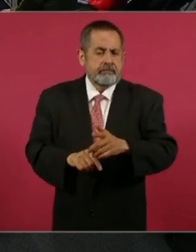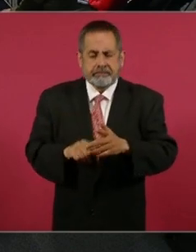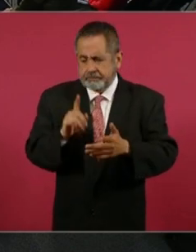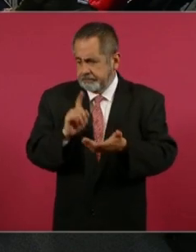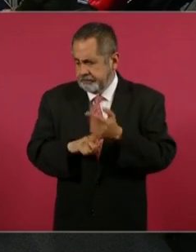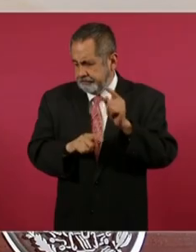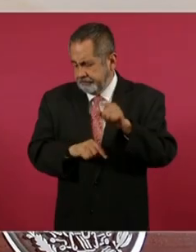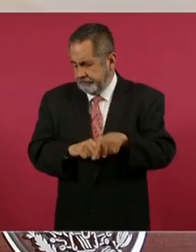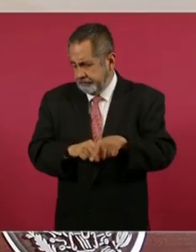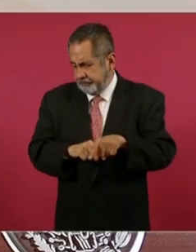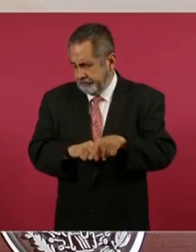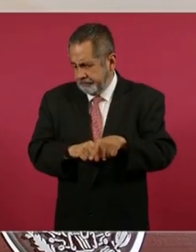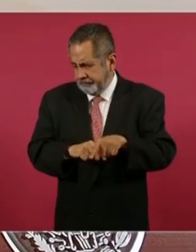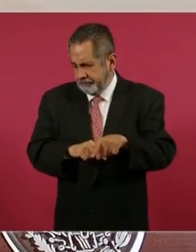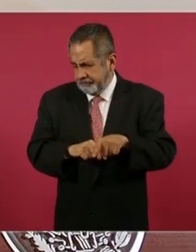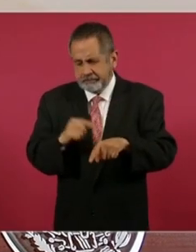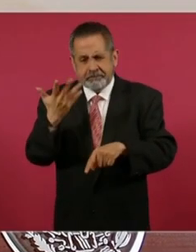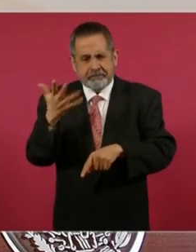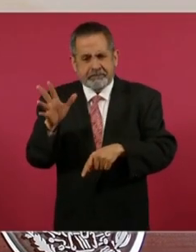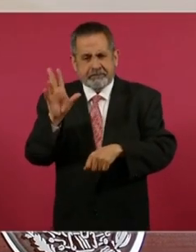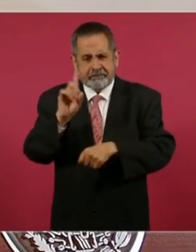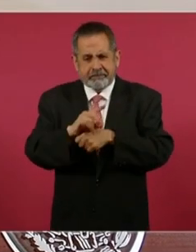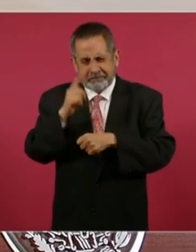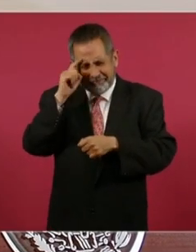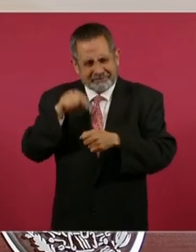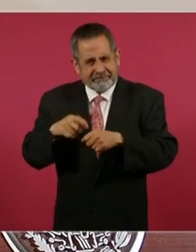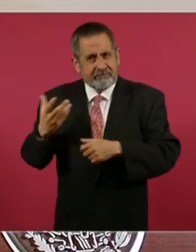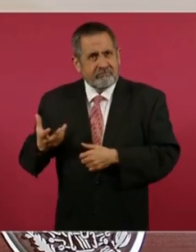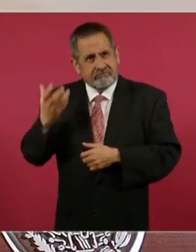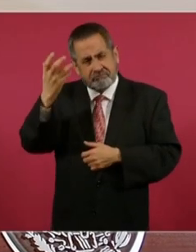creo que dentro de 10 días,